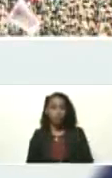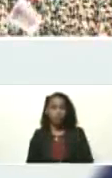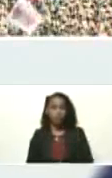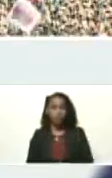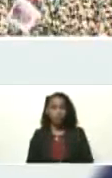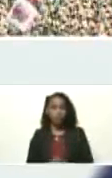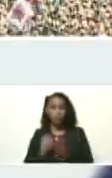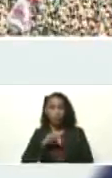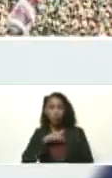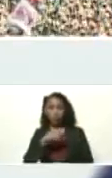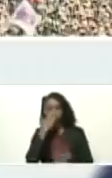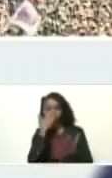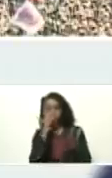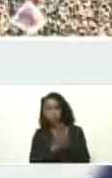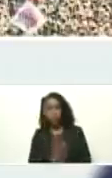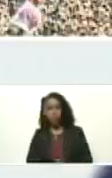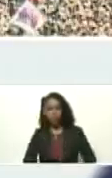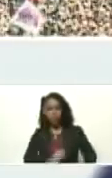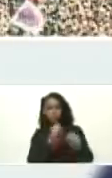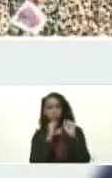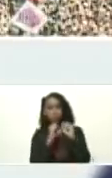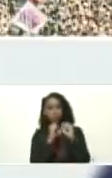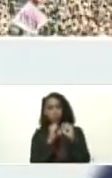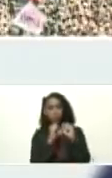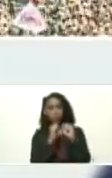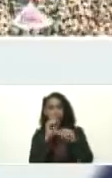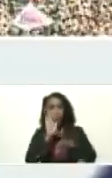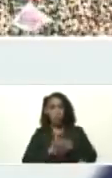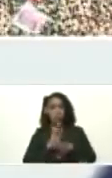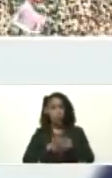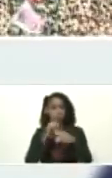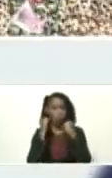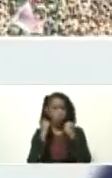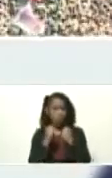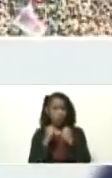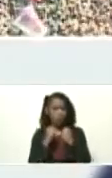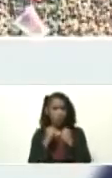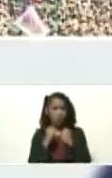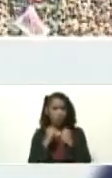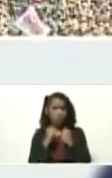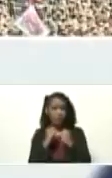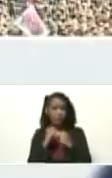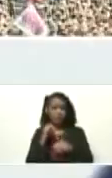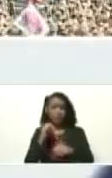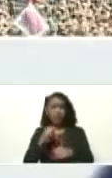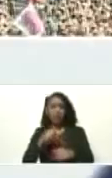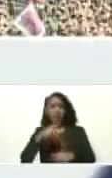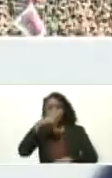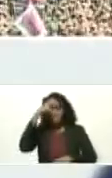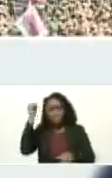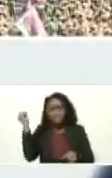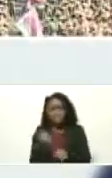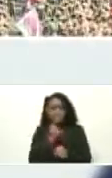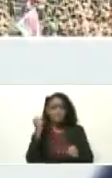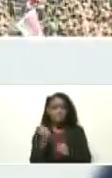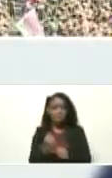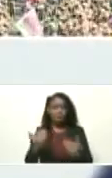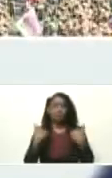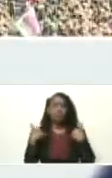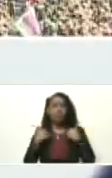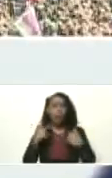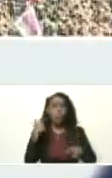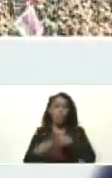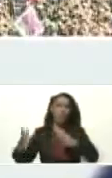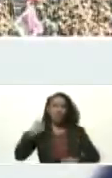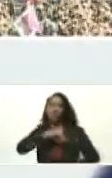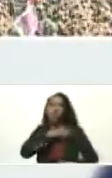Los entrompamos. La pasamos dura, pasamos roncha, pero aquí lo